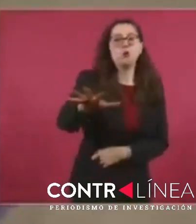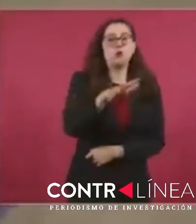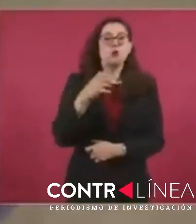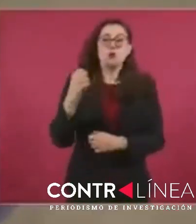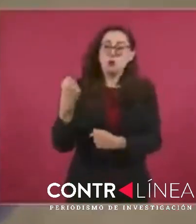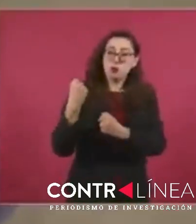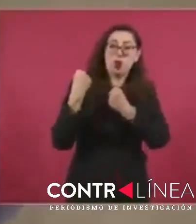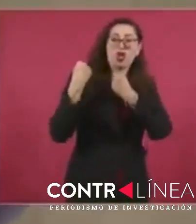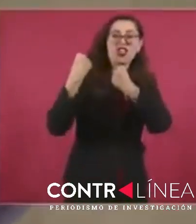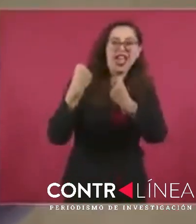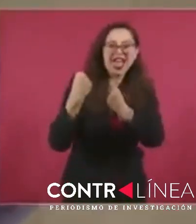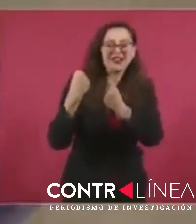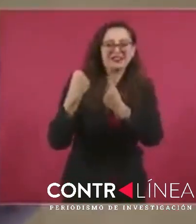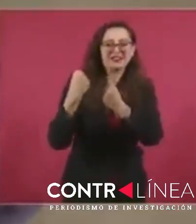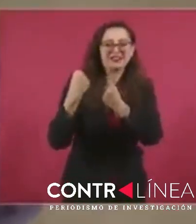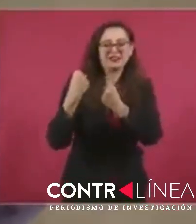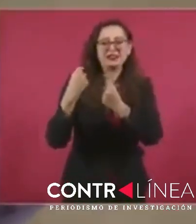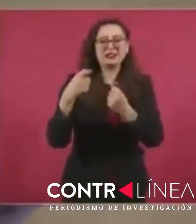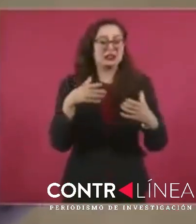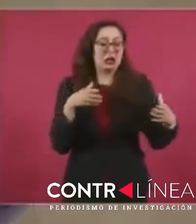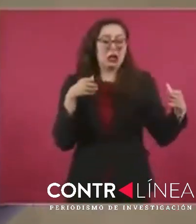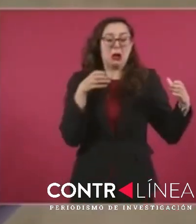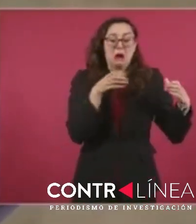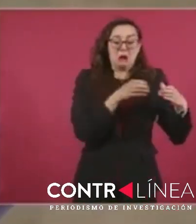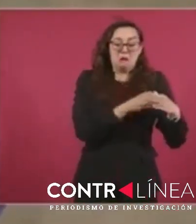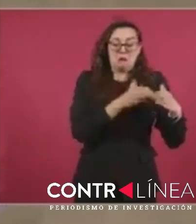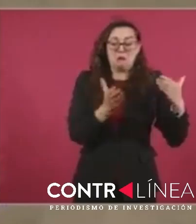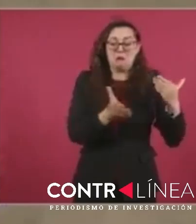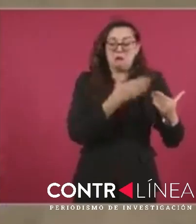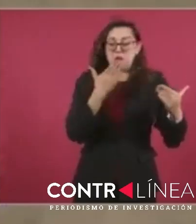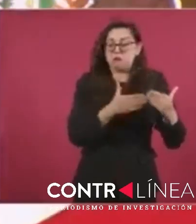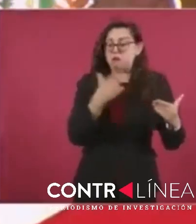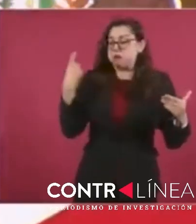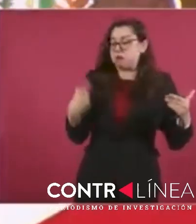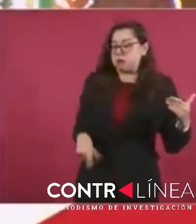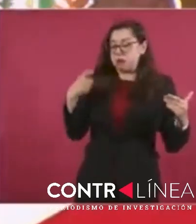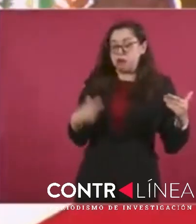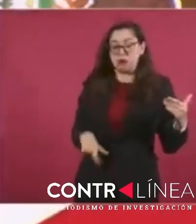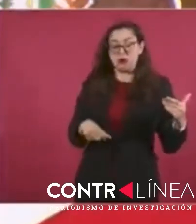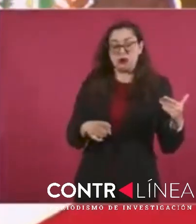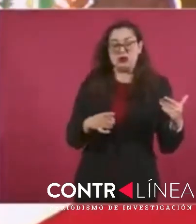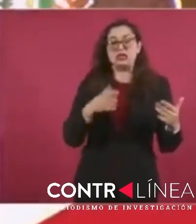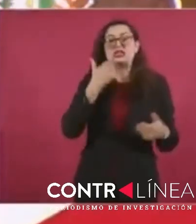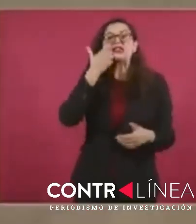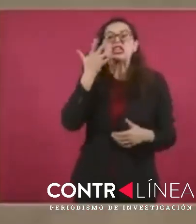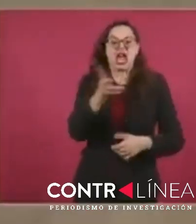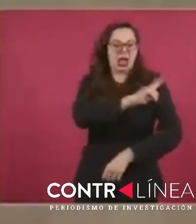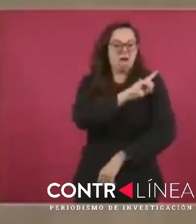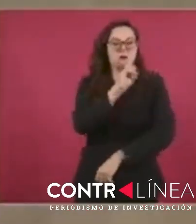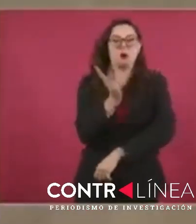del pueblo. Lo que quieren los oligarcas es kratos